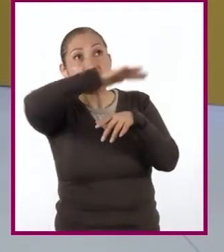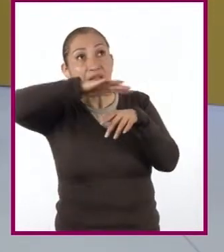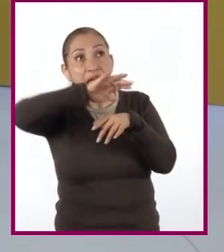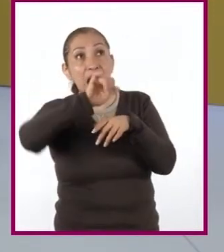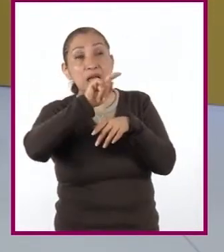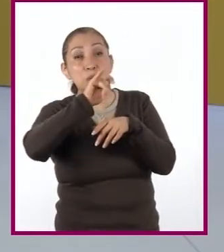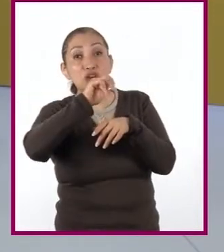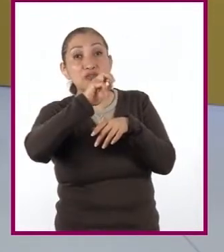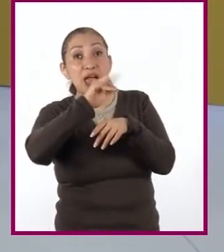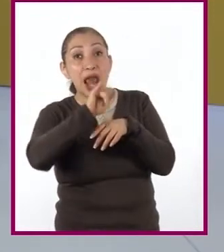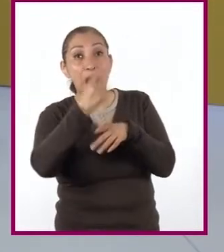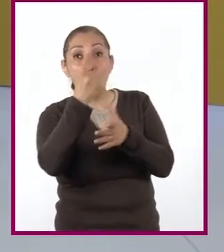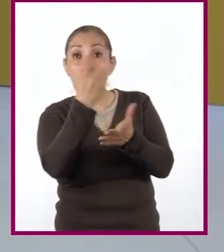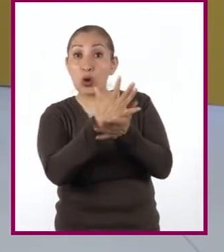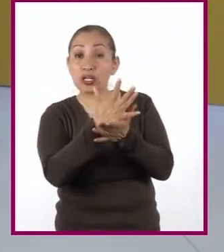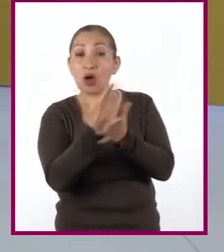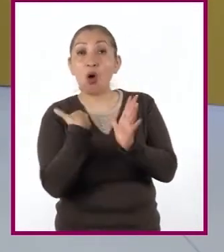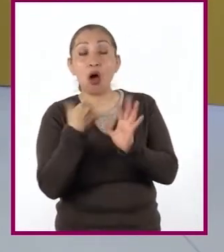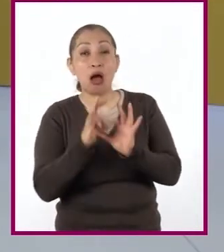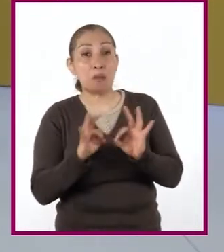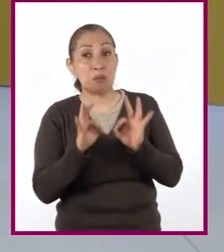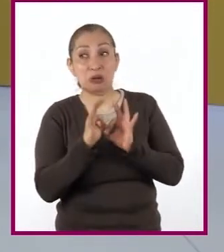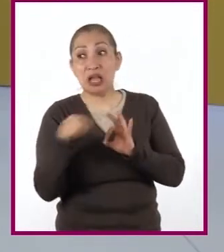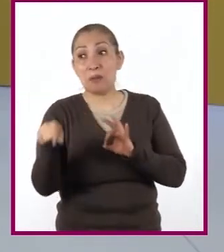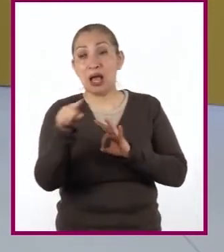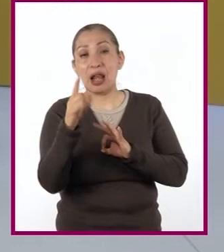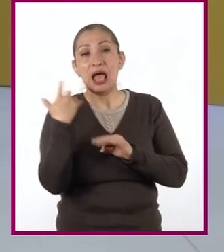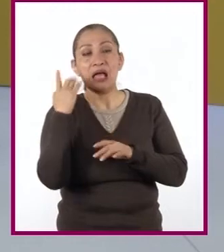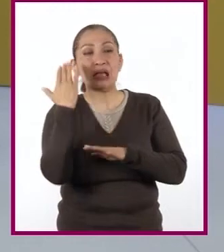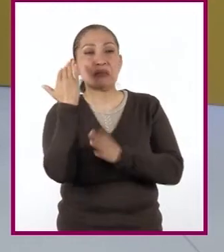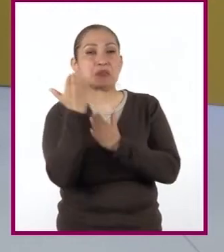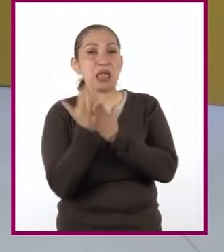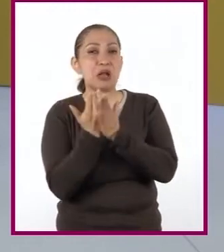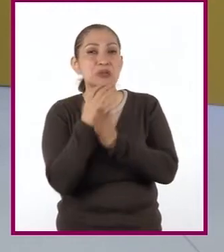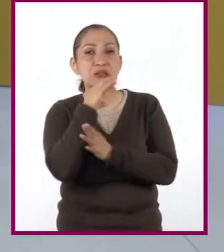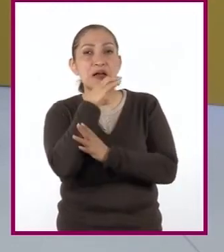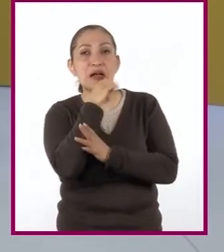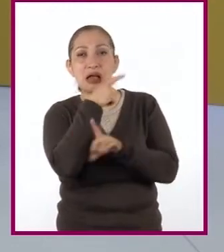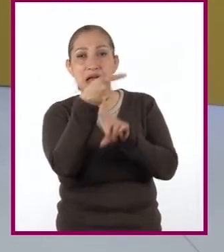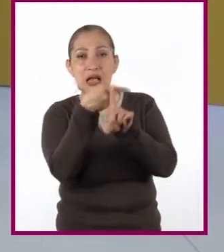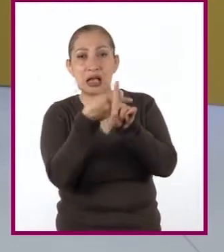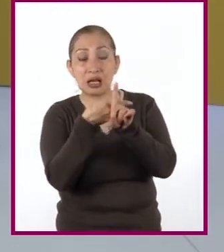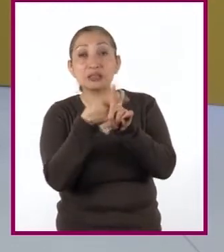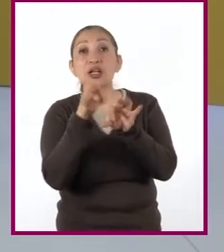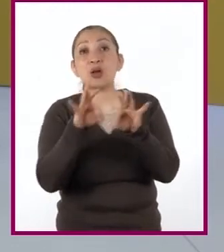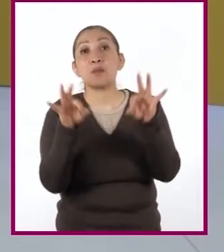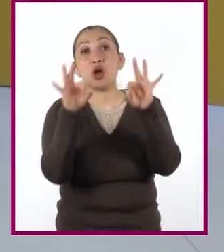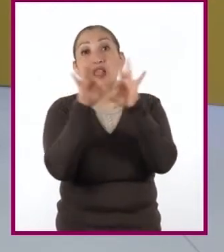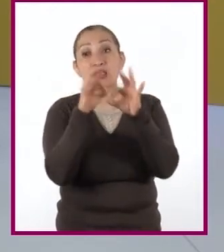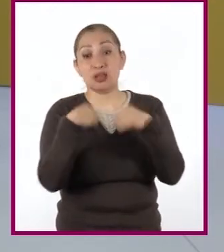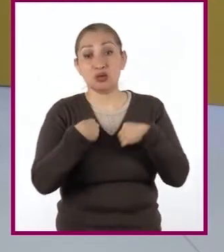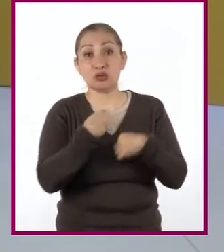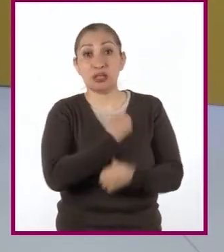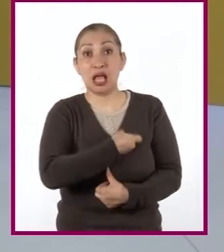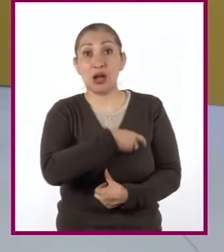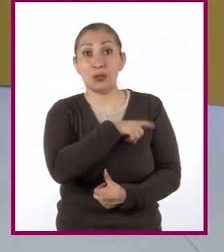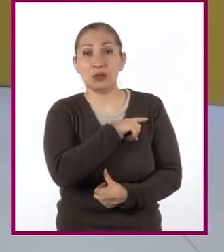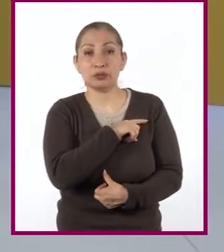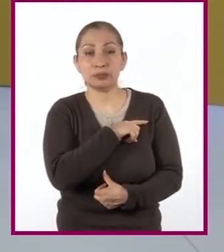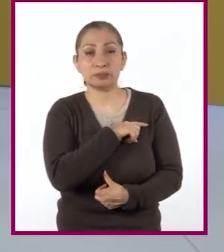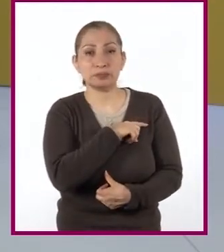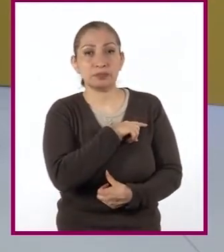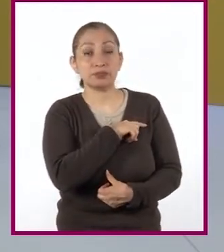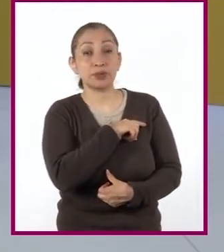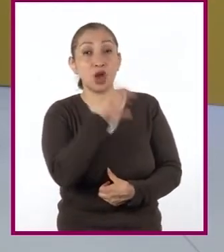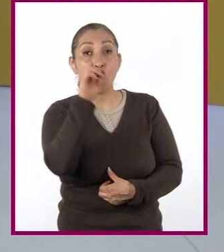no es solo importante para contrarrestar el calentamiento global, sino que es primordial para nuestra salud. Según